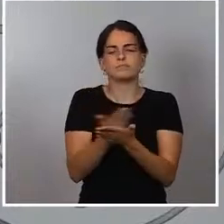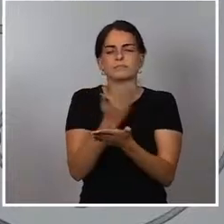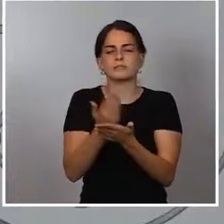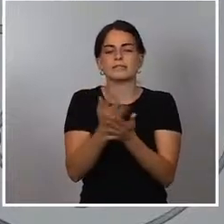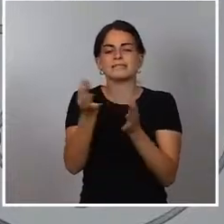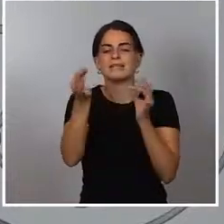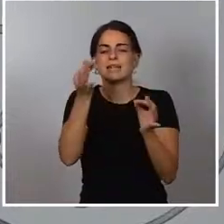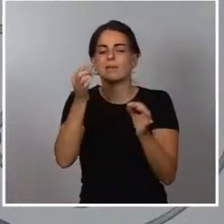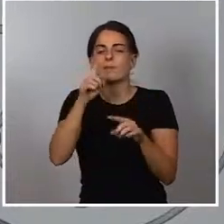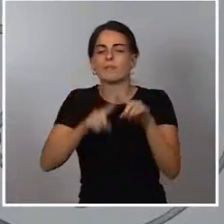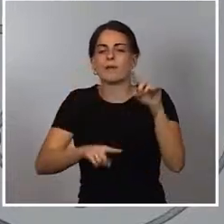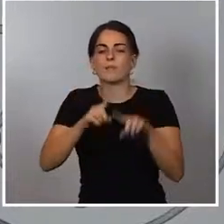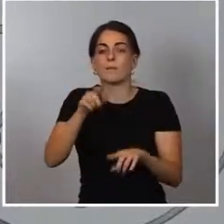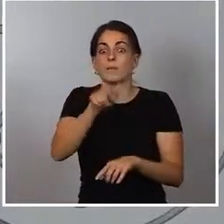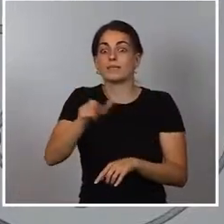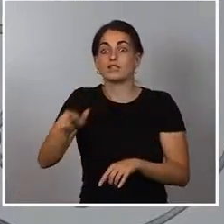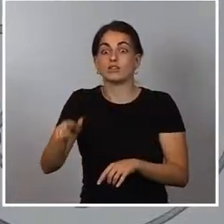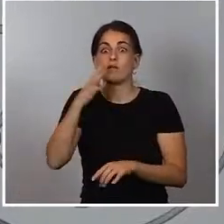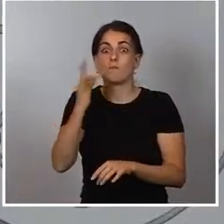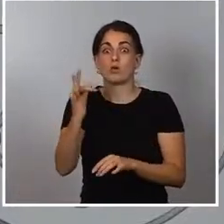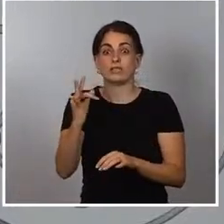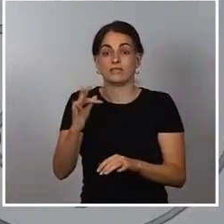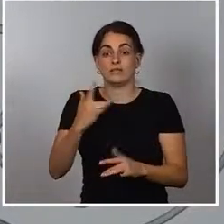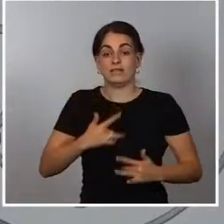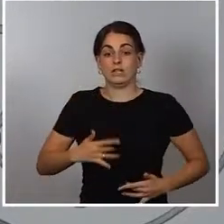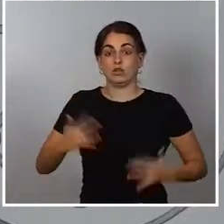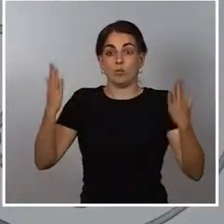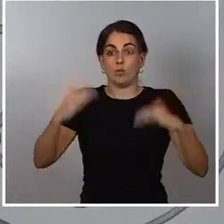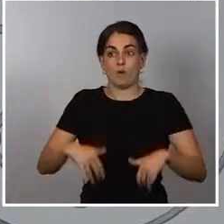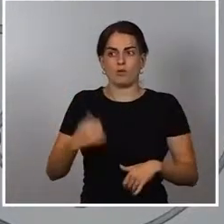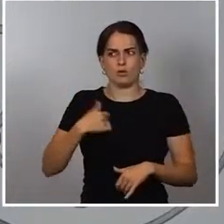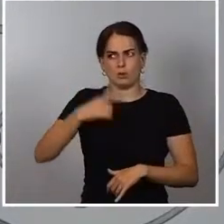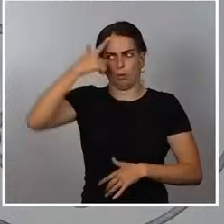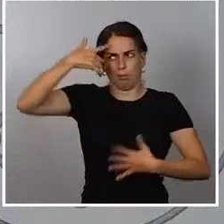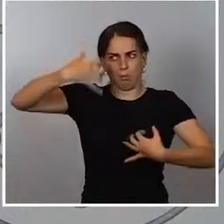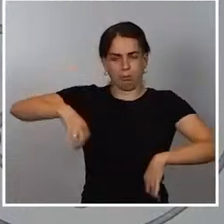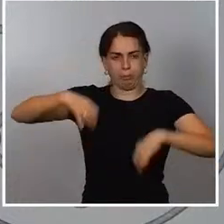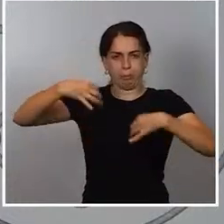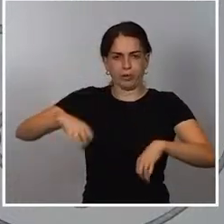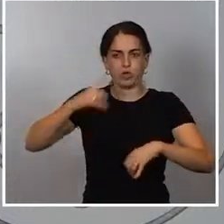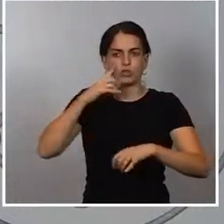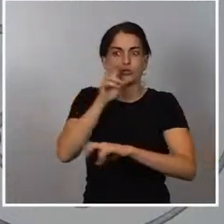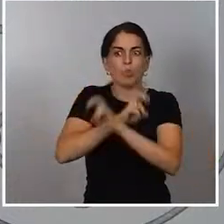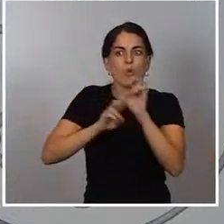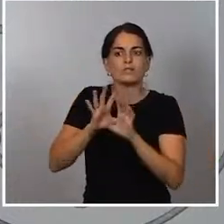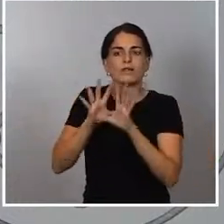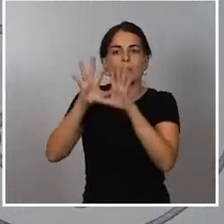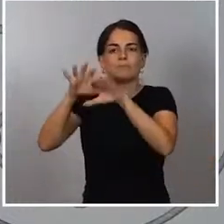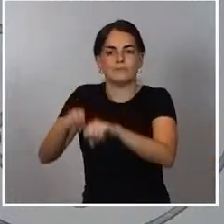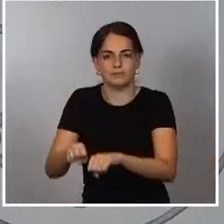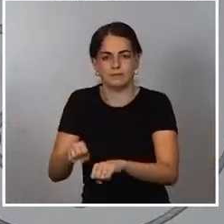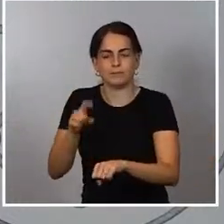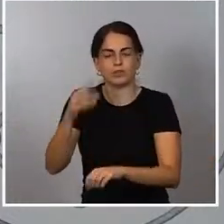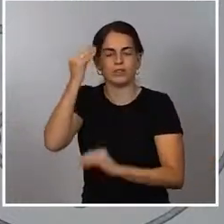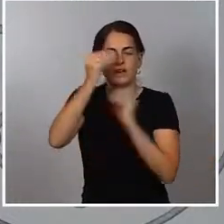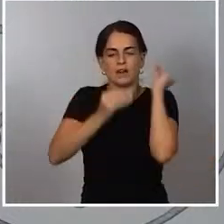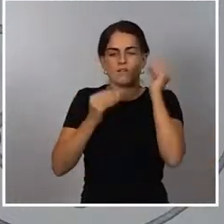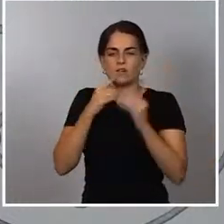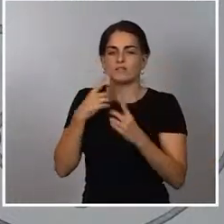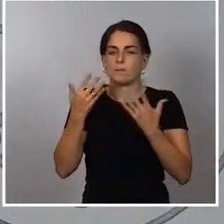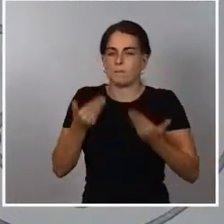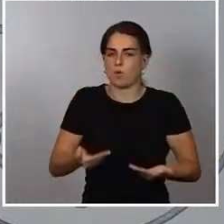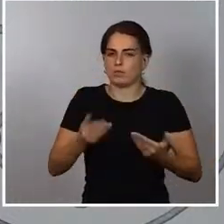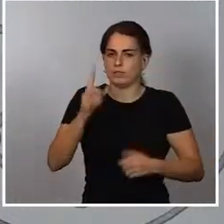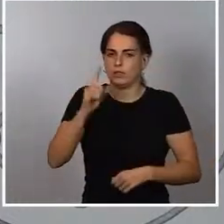personas positivas que son asintomáticas y por tanto no saben que están que son positivos esa reflexión yo creo que es muy importante sin demonizar a